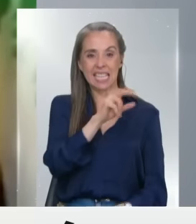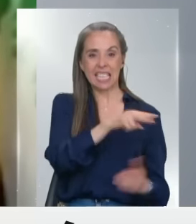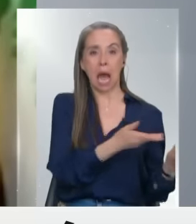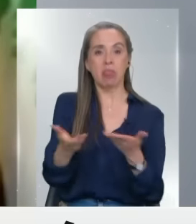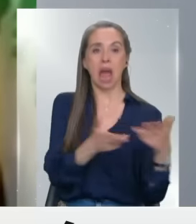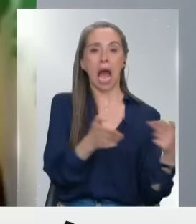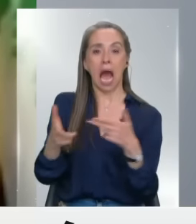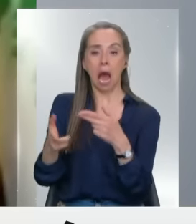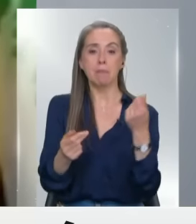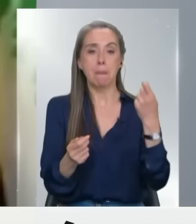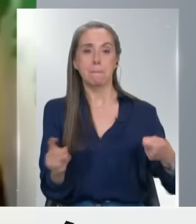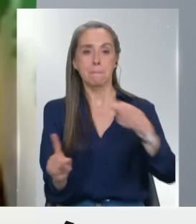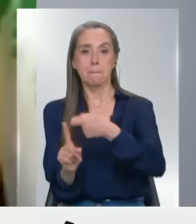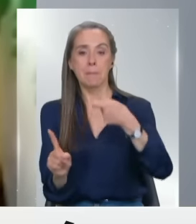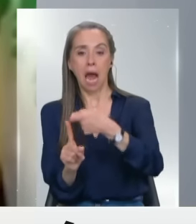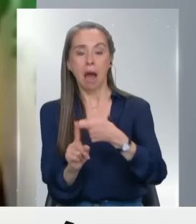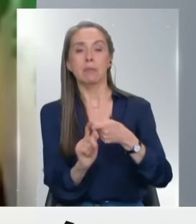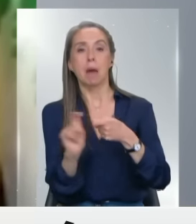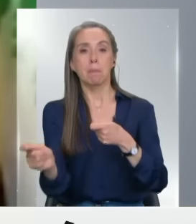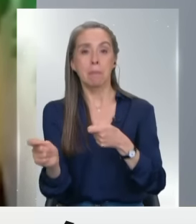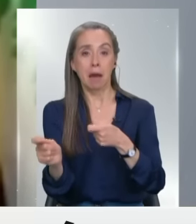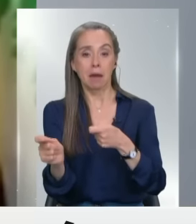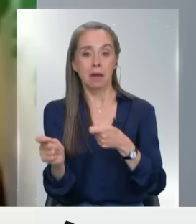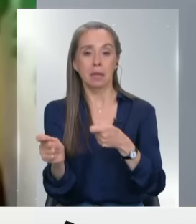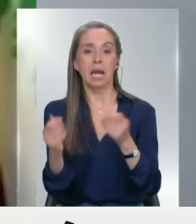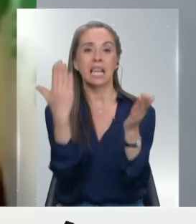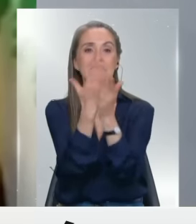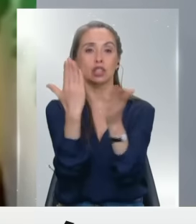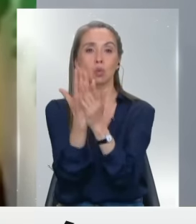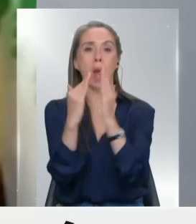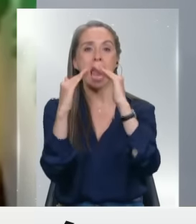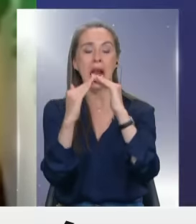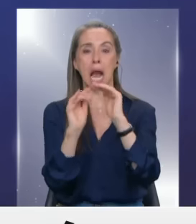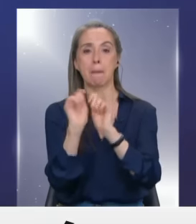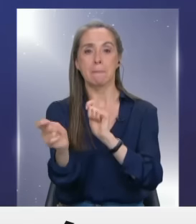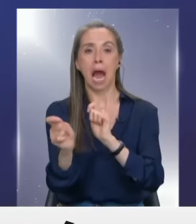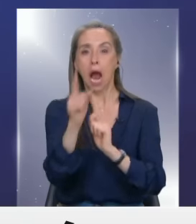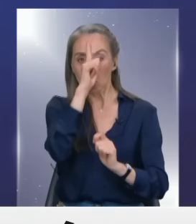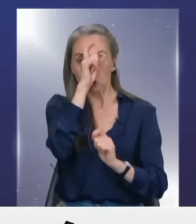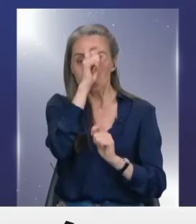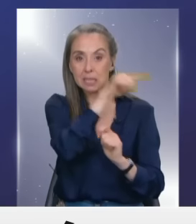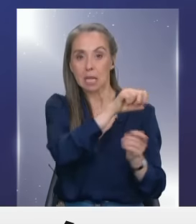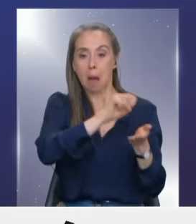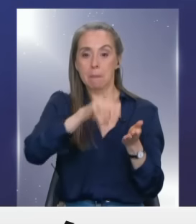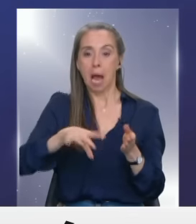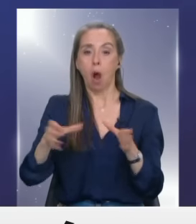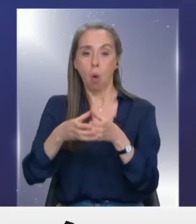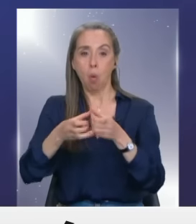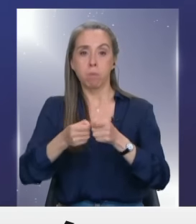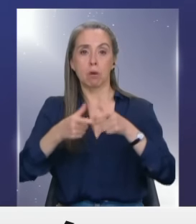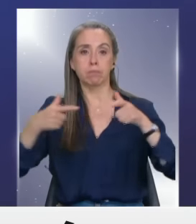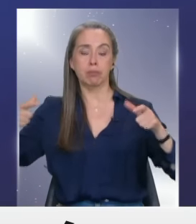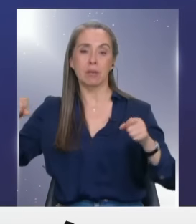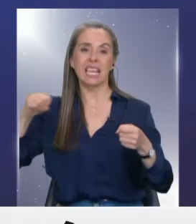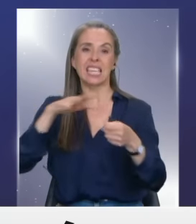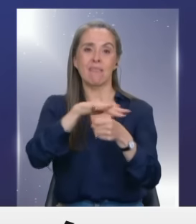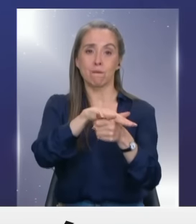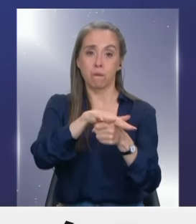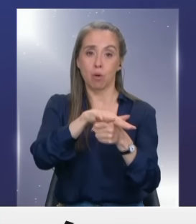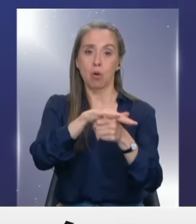de armas, de dinero, les financia incluso los colegios, casas y hospitales. El grupo ha ganado mucha influencia en el